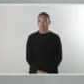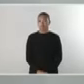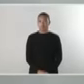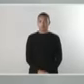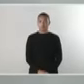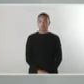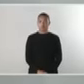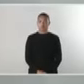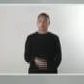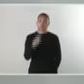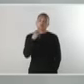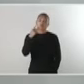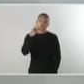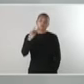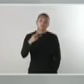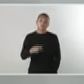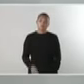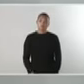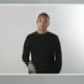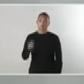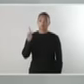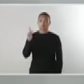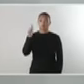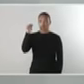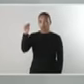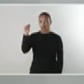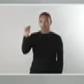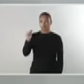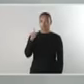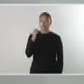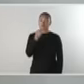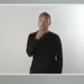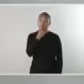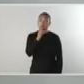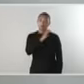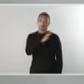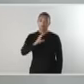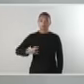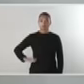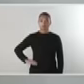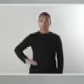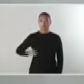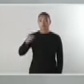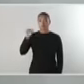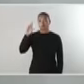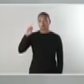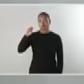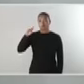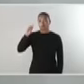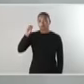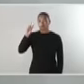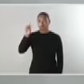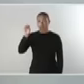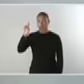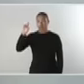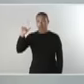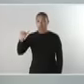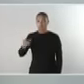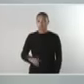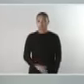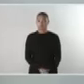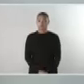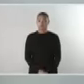tiene el uso de la palabra por el partido del trabajo durante un minuto el candidato Armando Vera García